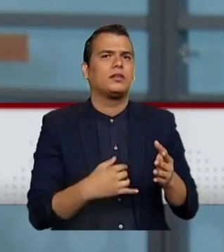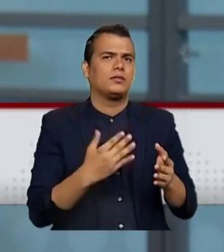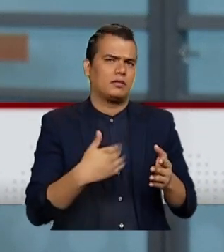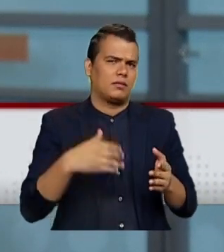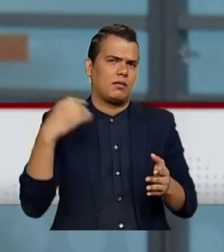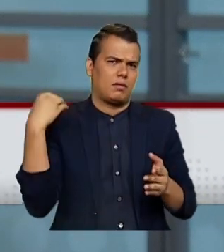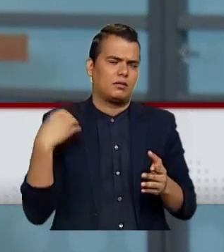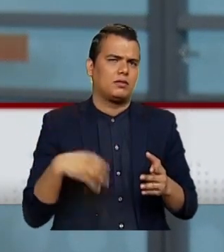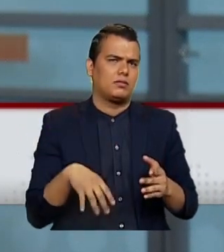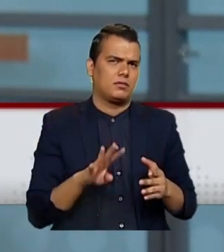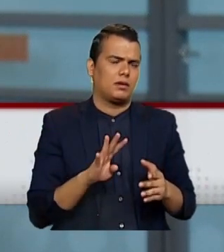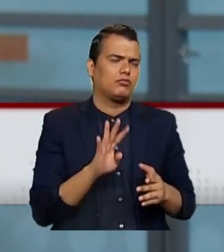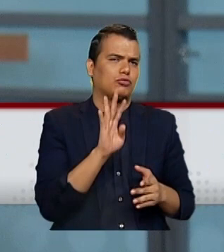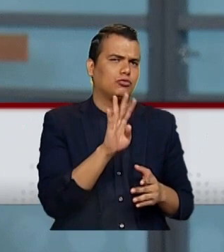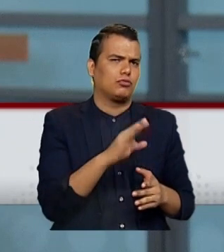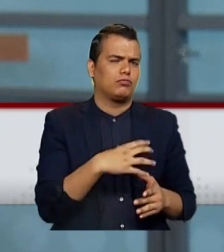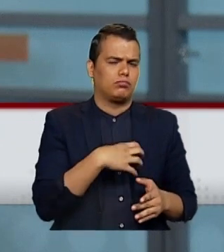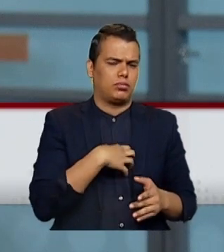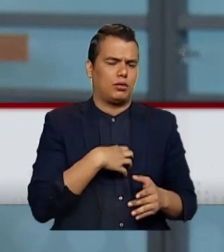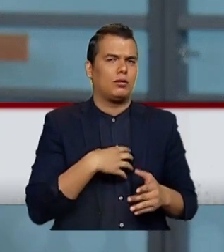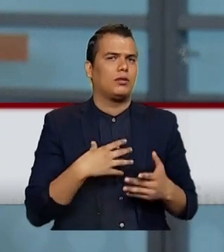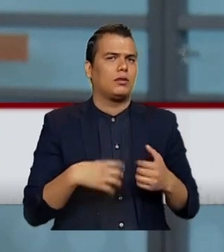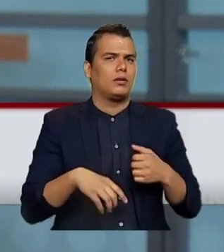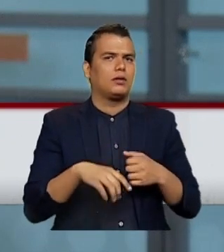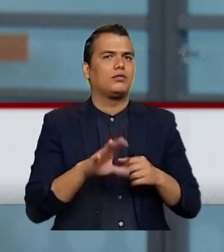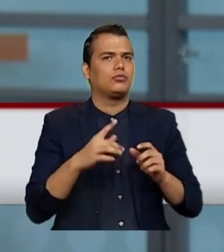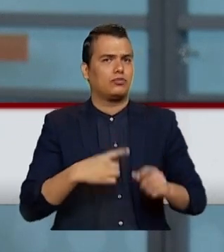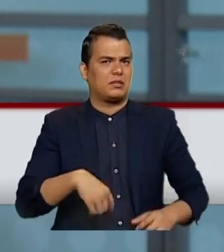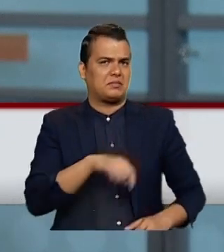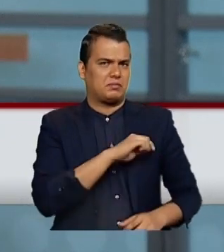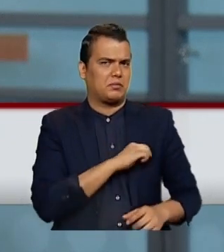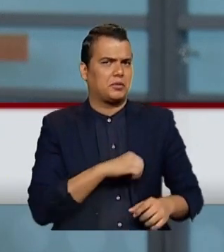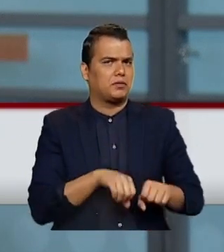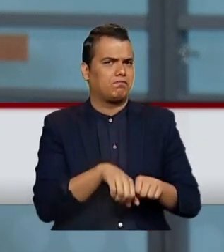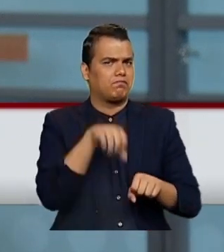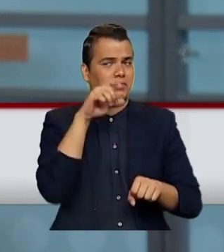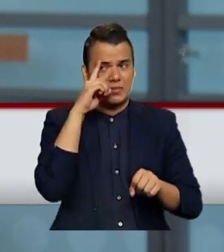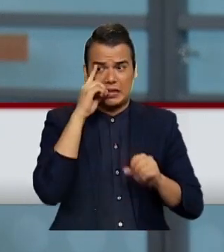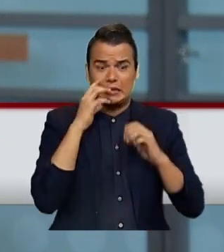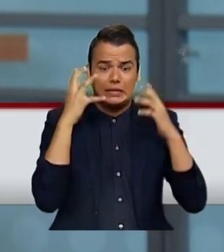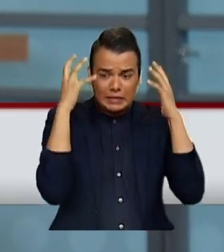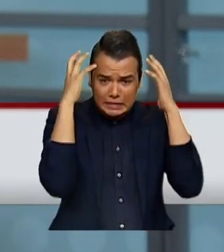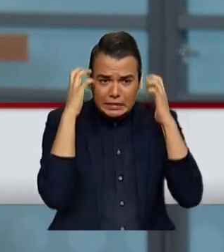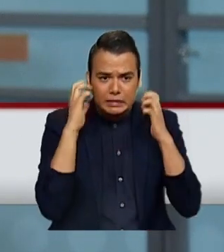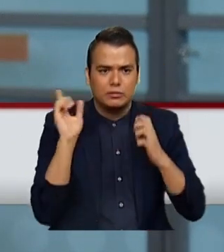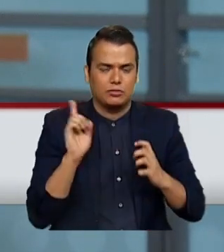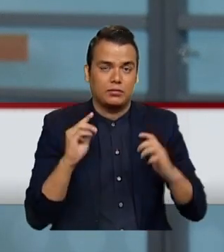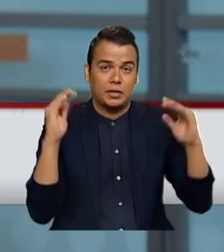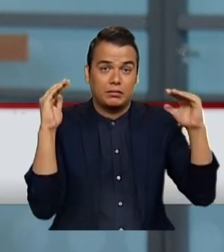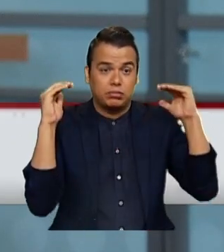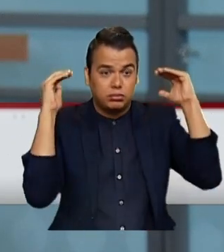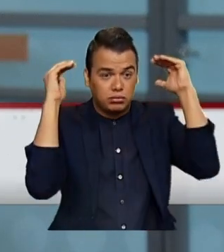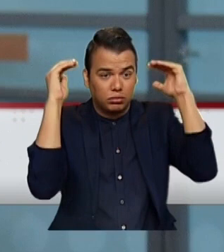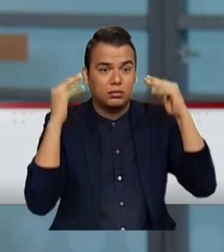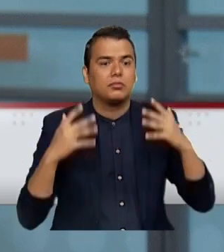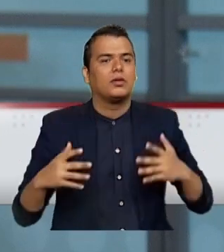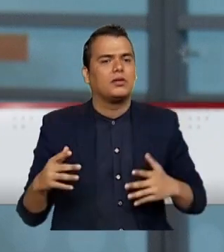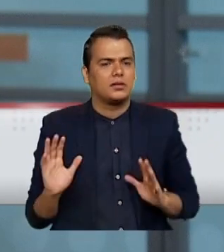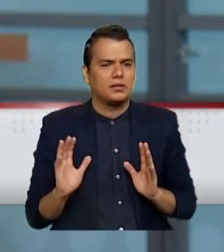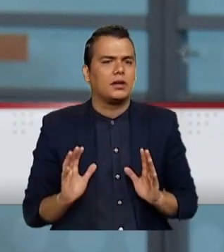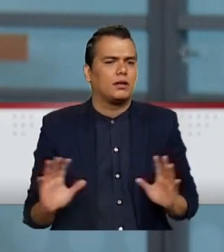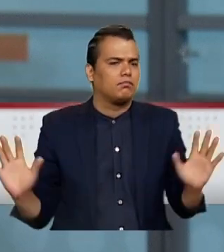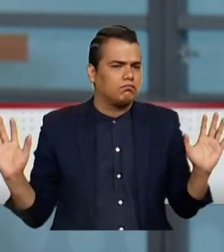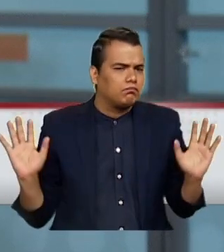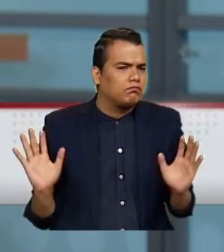adelantado el campeonato español, la Liga. Eso le da un plus en el sentido en que no tiene un estrés, aunque pues es superior, no ha sido superior. Pero siempre